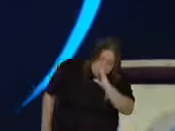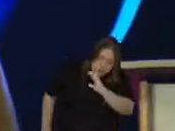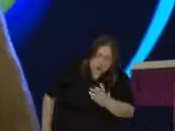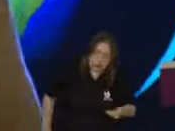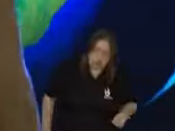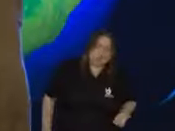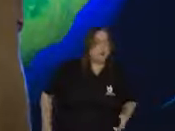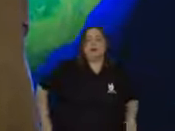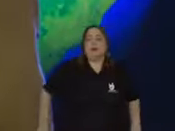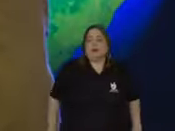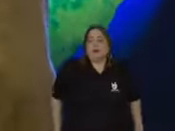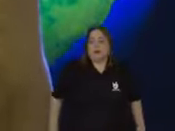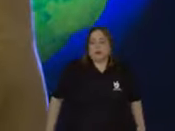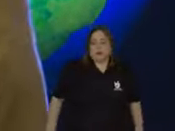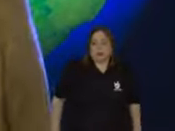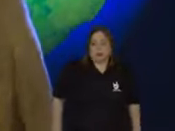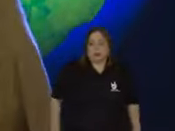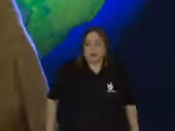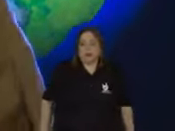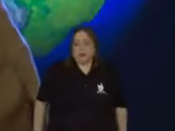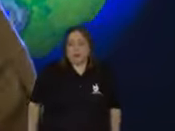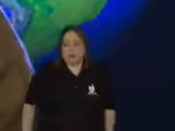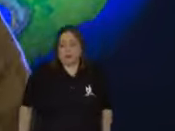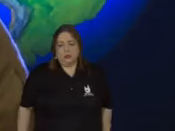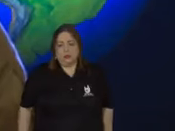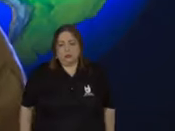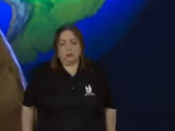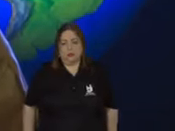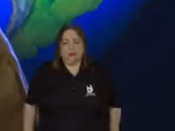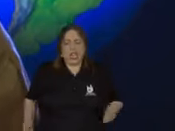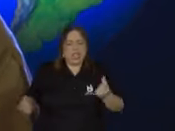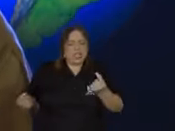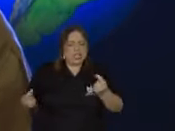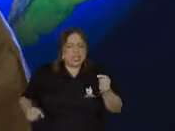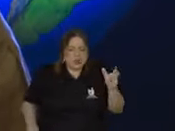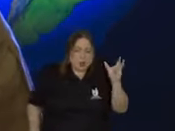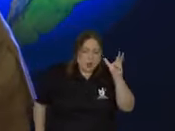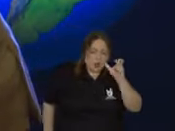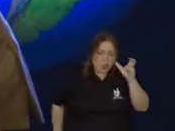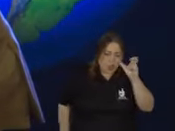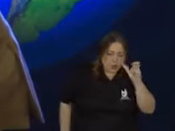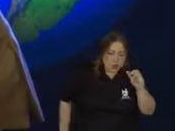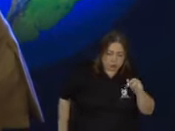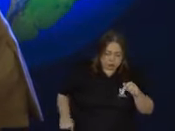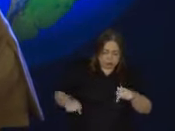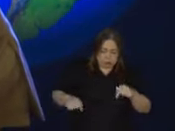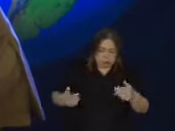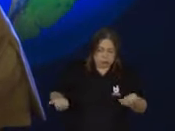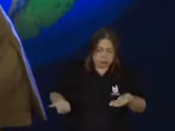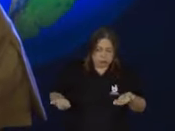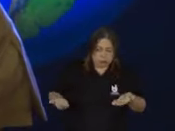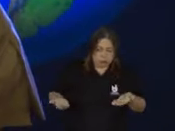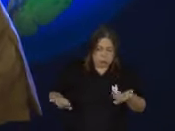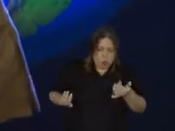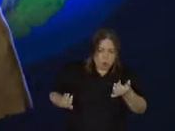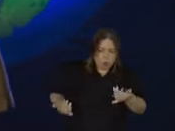Y mira lo que te voy a decir, una herejía casi. ¿Qué está haciendo el diablo acá,